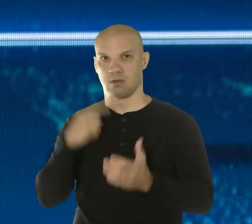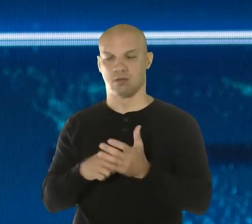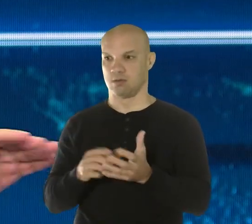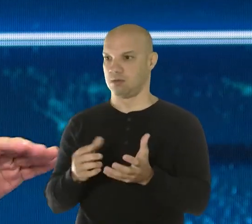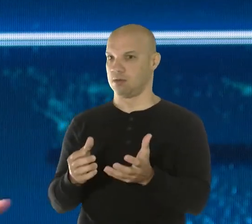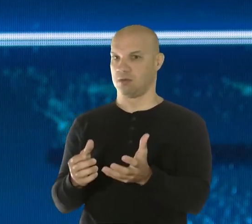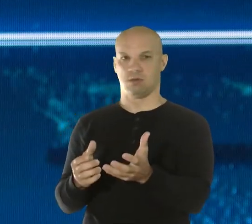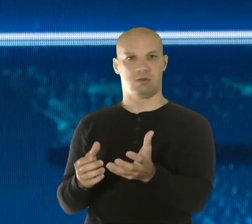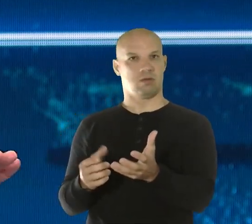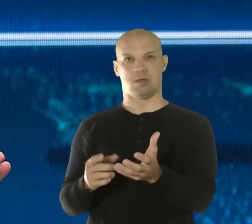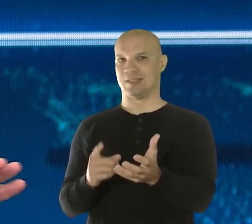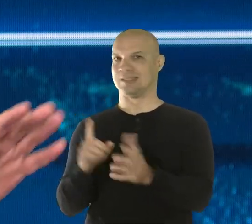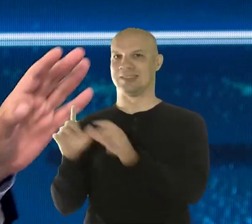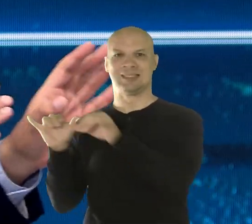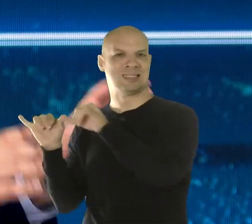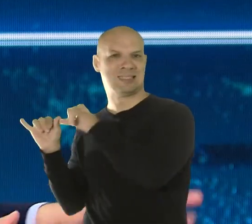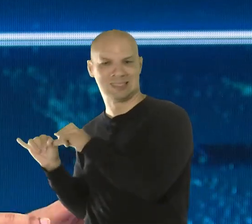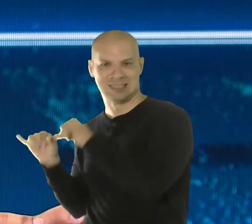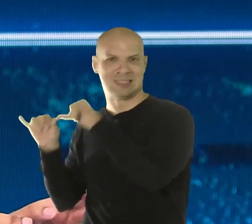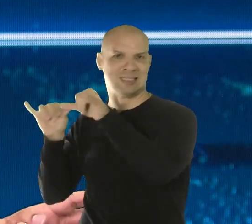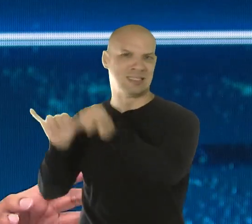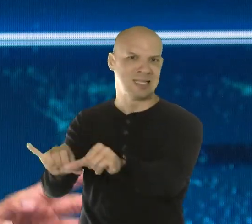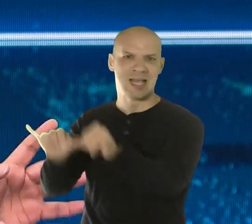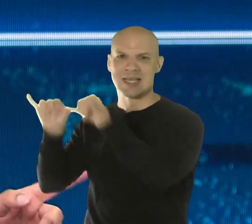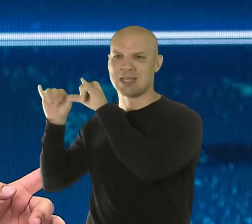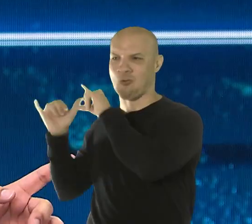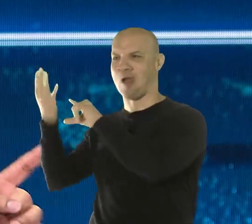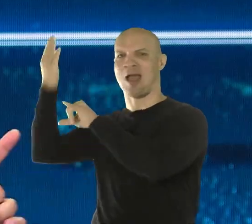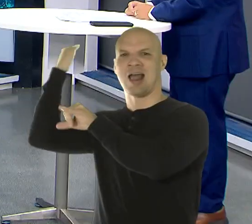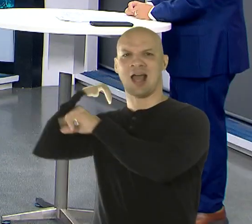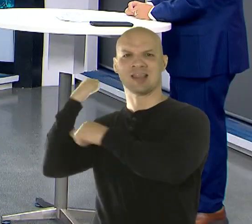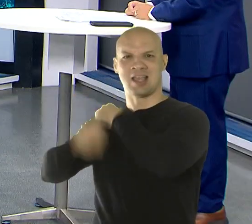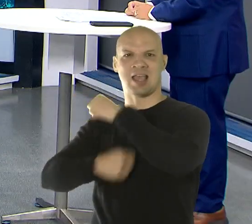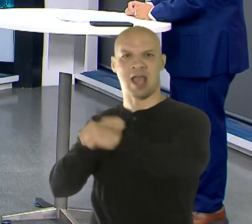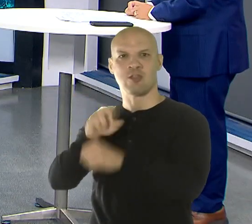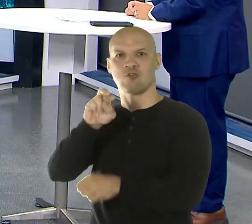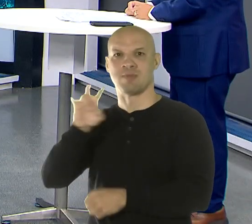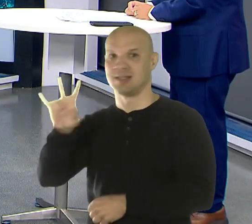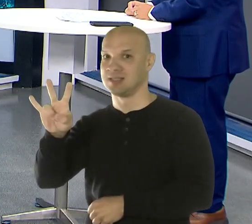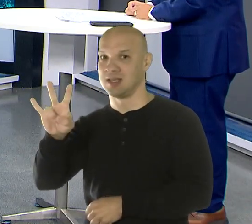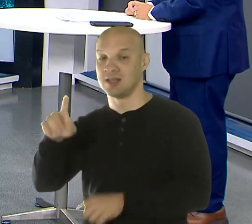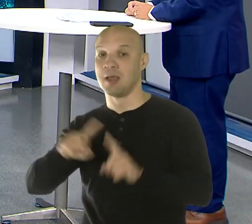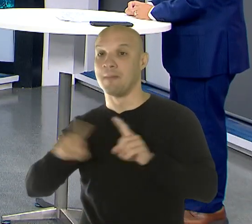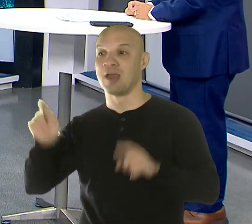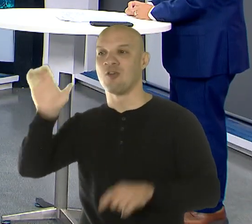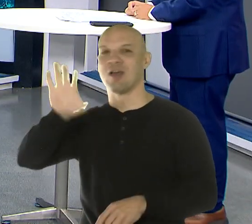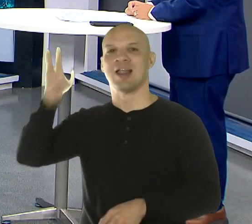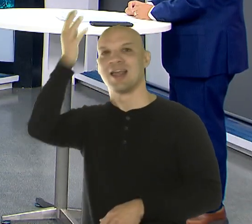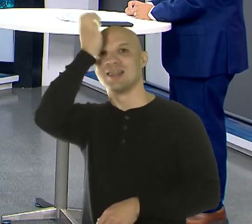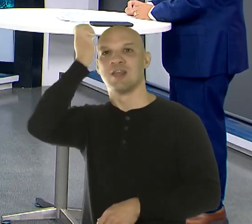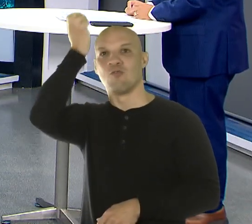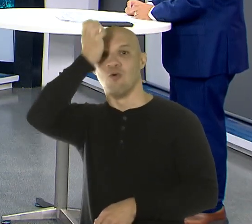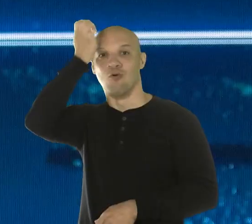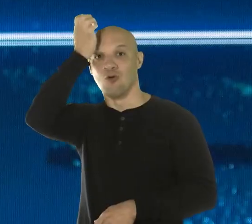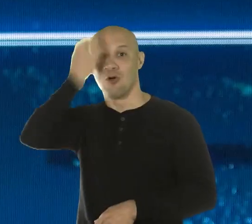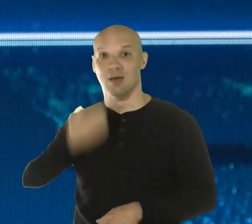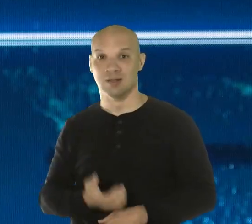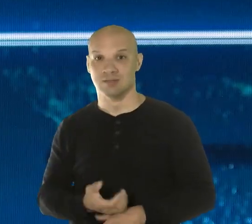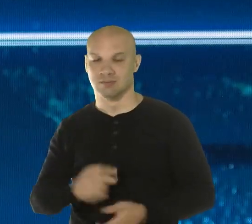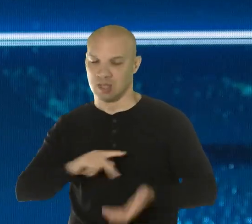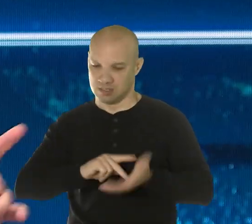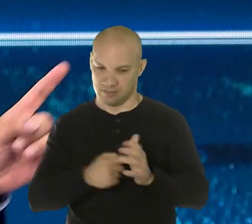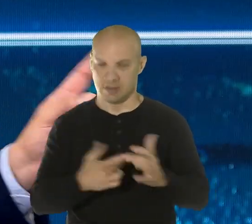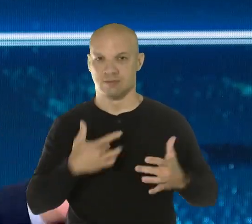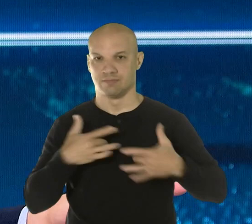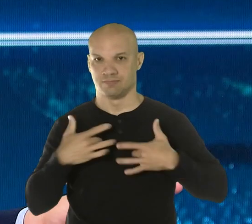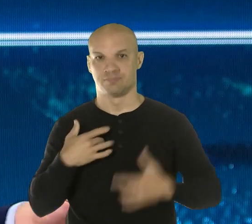una calcomanía, o sea, idéntico a Bear Stearns en el año 2007, pero en el continente europeo. Por lo tanto, preocupación.